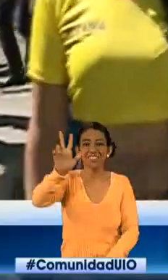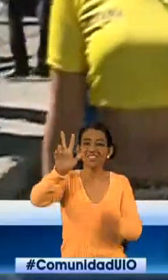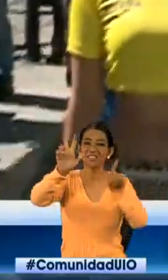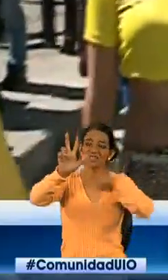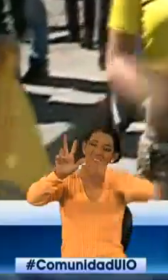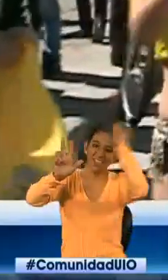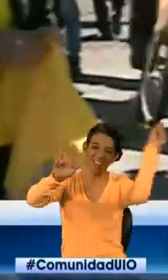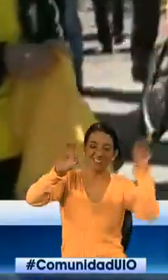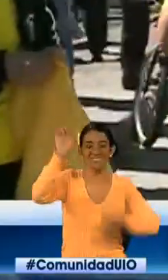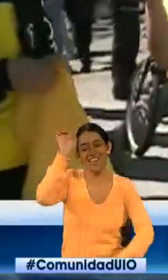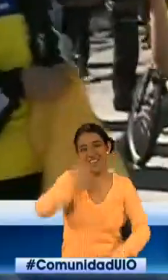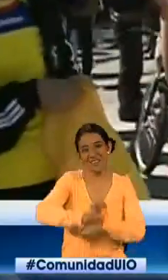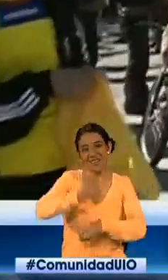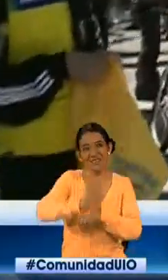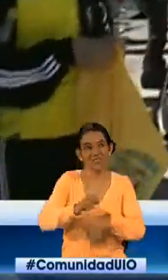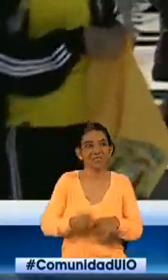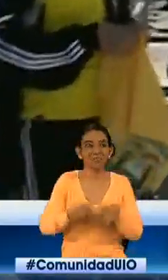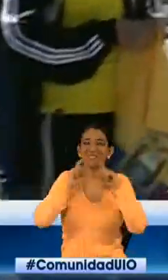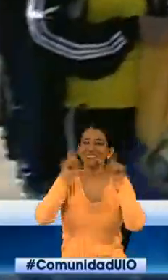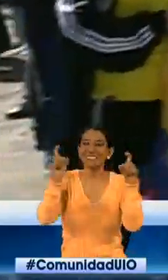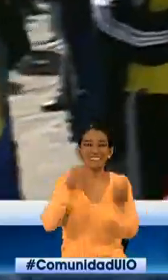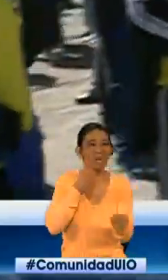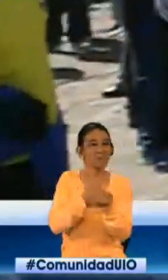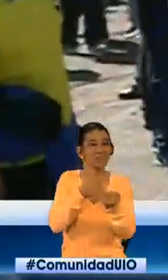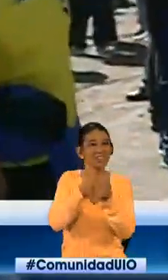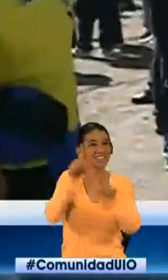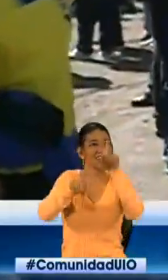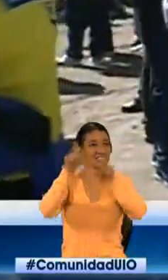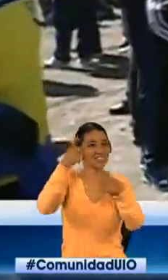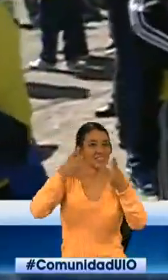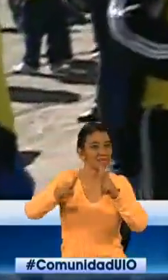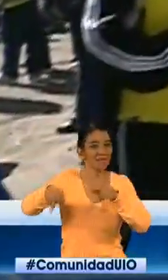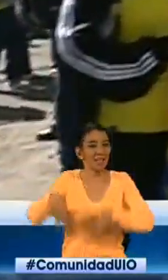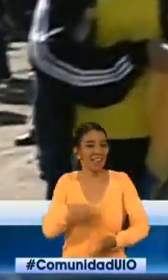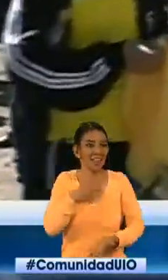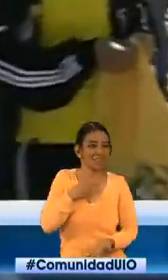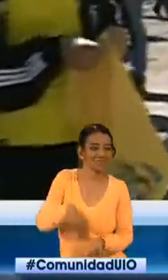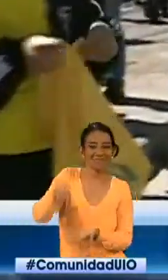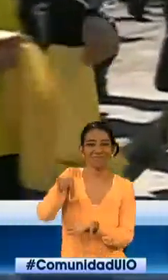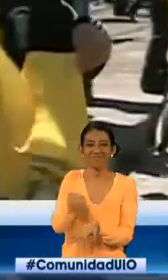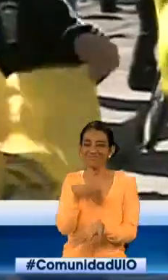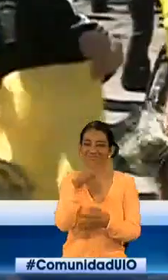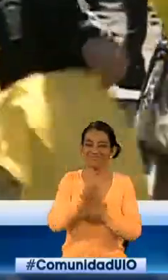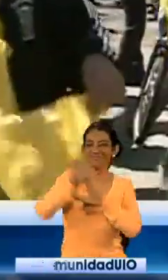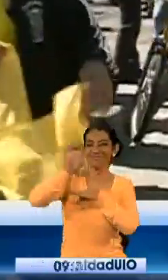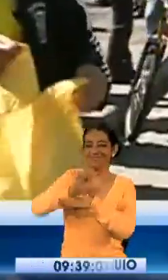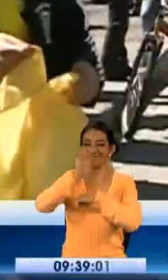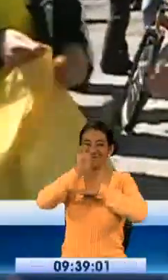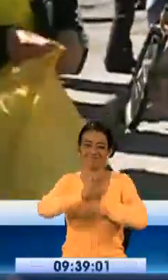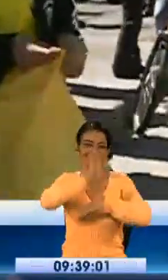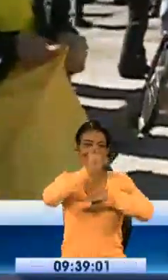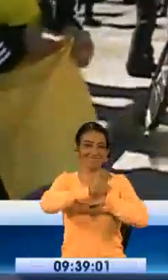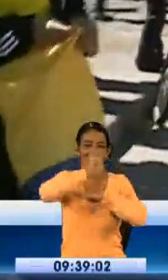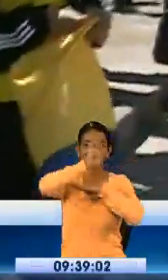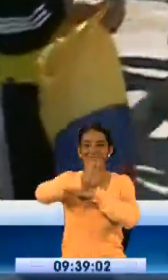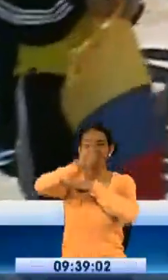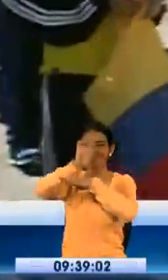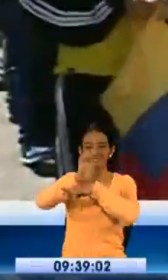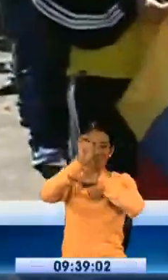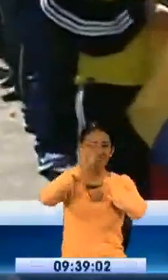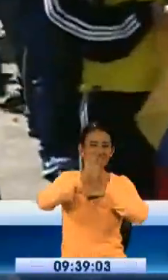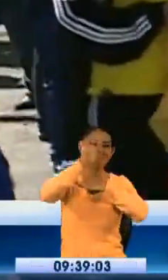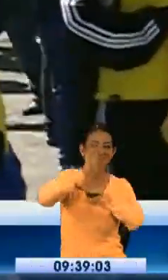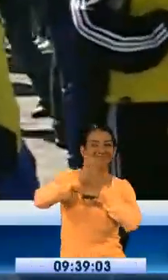Ecuador querido. Un grito en apoyo a la selección y un baile también. ¡Ecuador! ¡Ecuador! ¡Ecuador! ¡Ecuador!